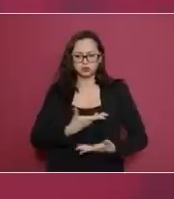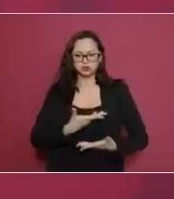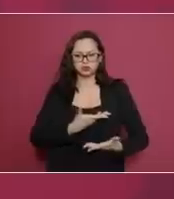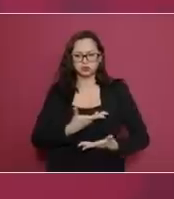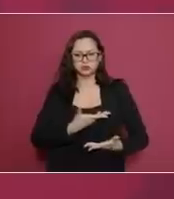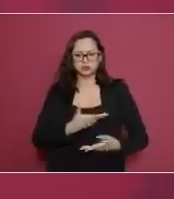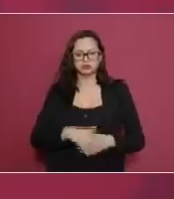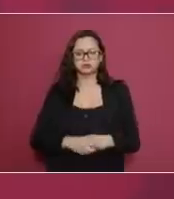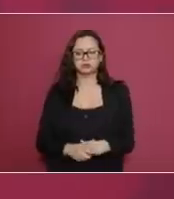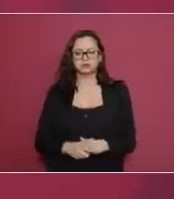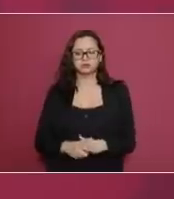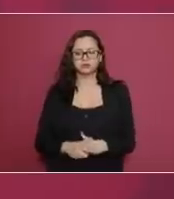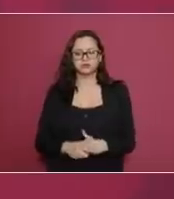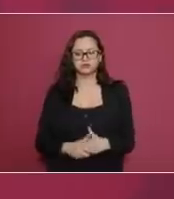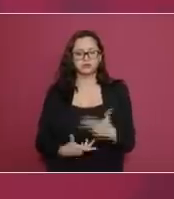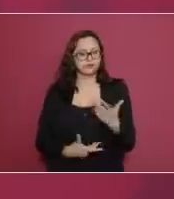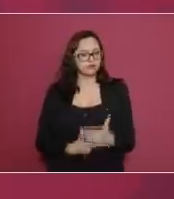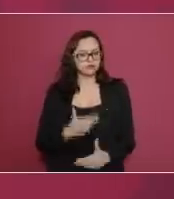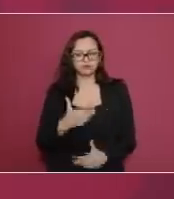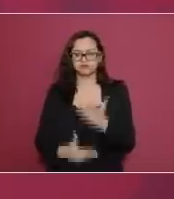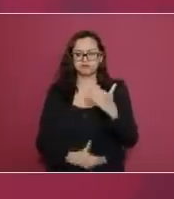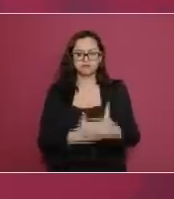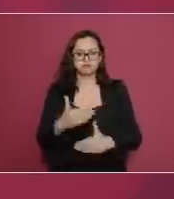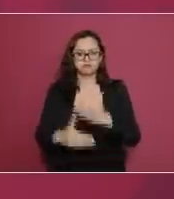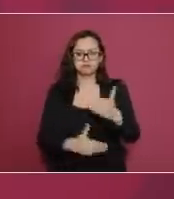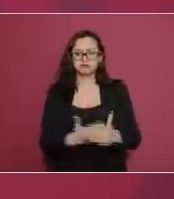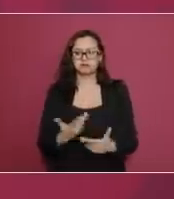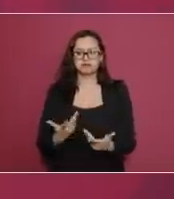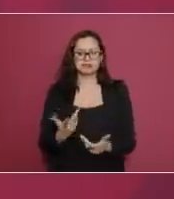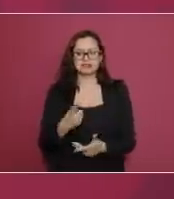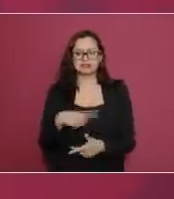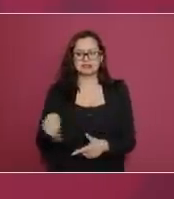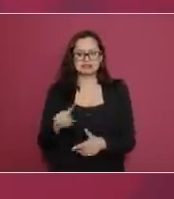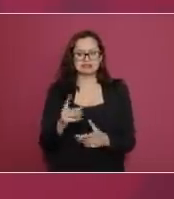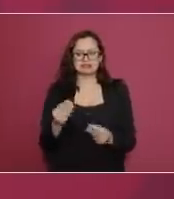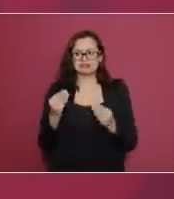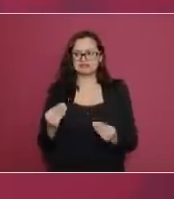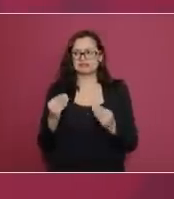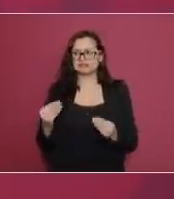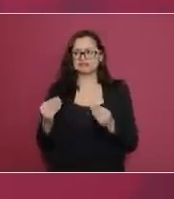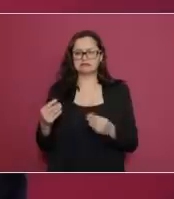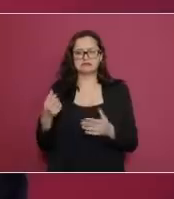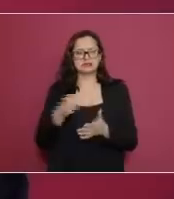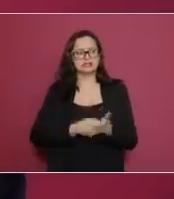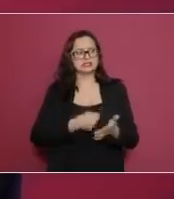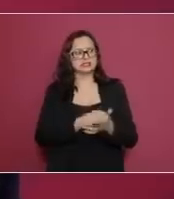avanzando, porque son muchas las demandas y no queremos